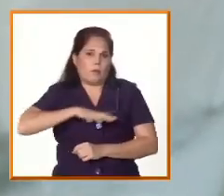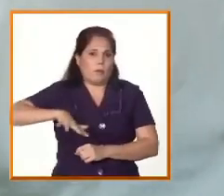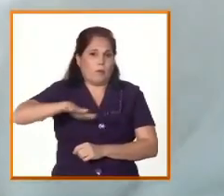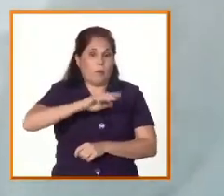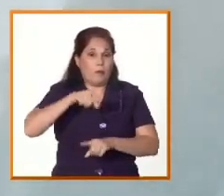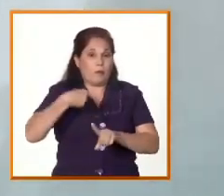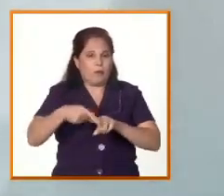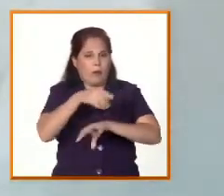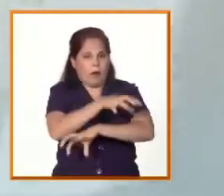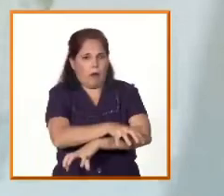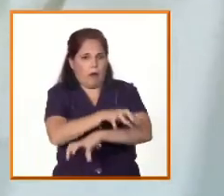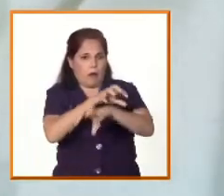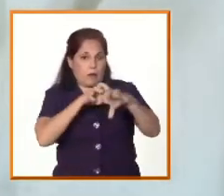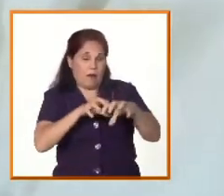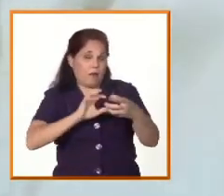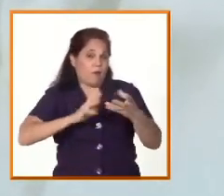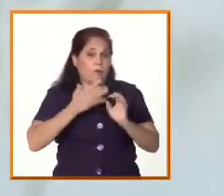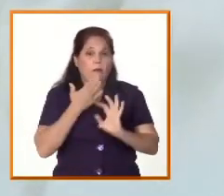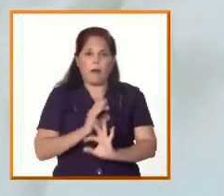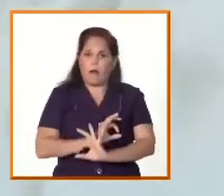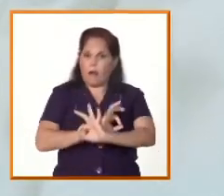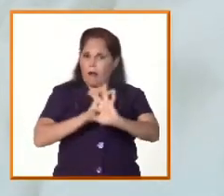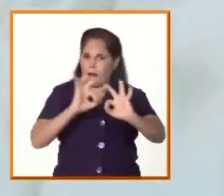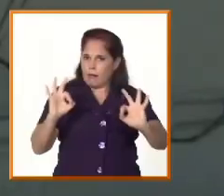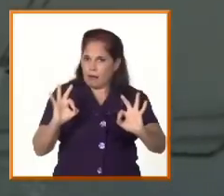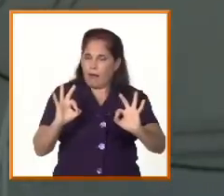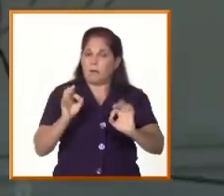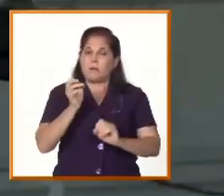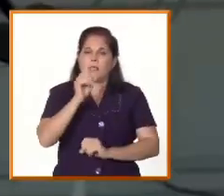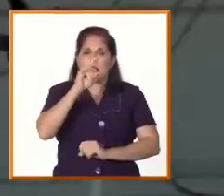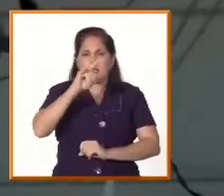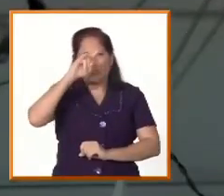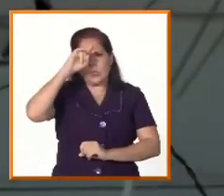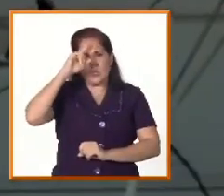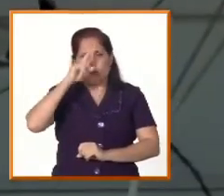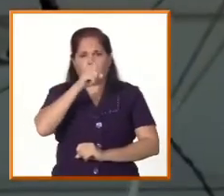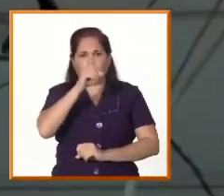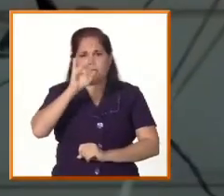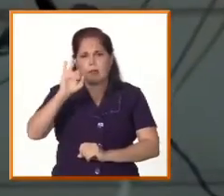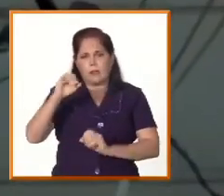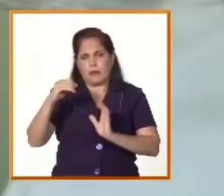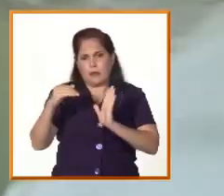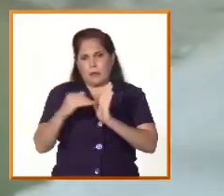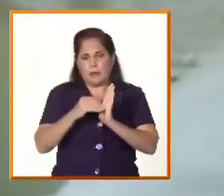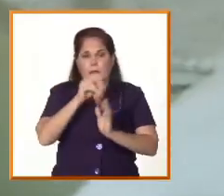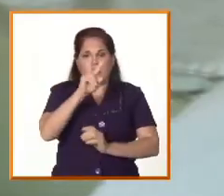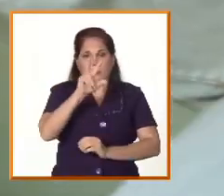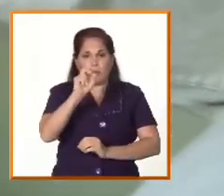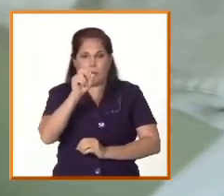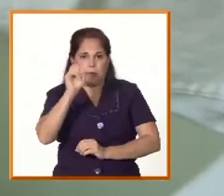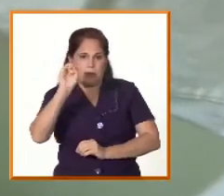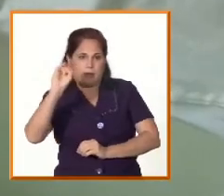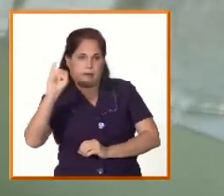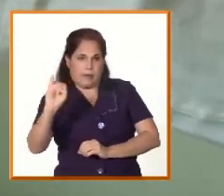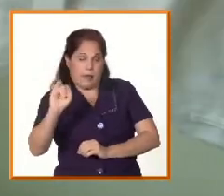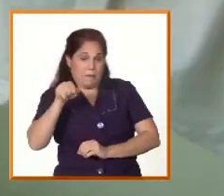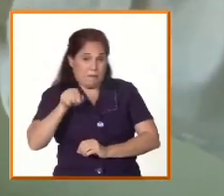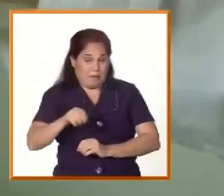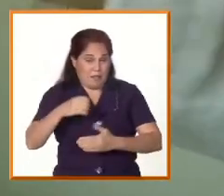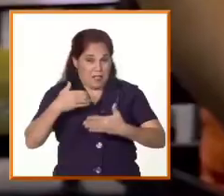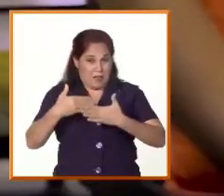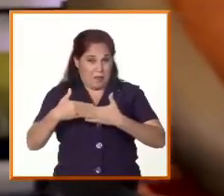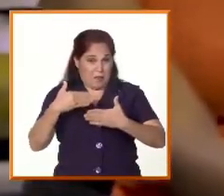con el sistema de gestión de la calidad NC ISO 17,025/2006 esta entidad